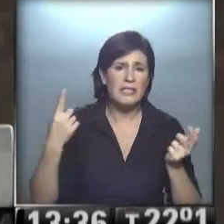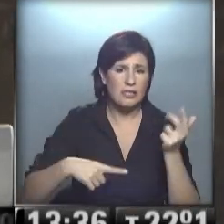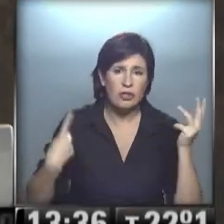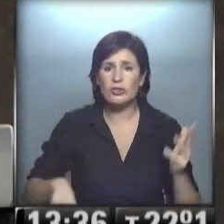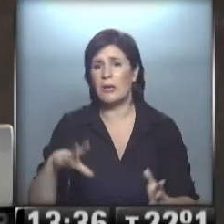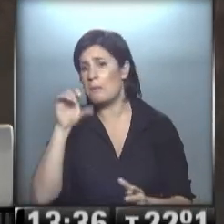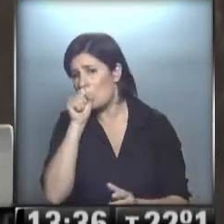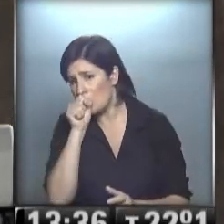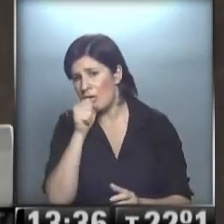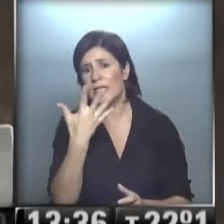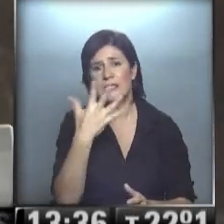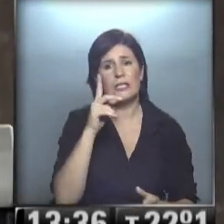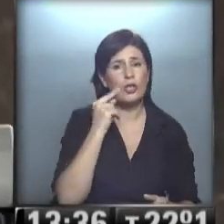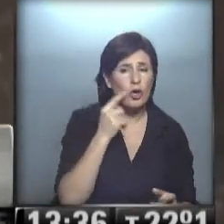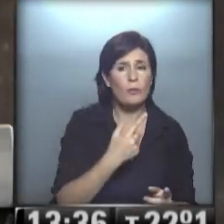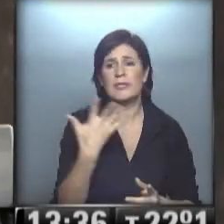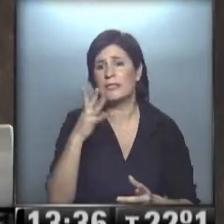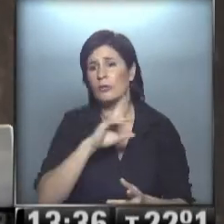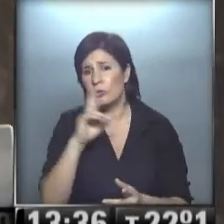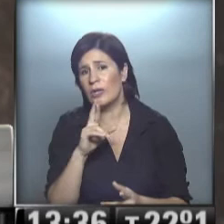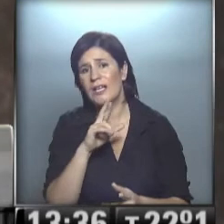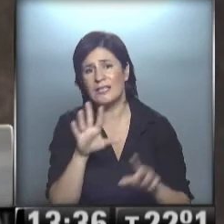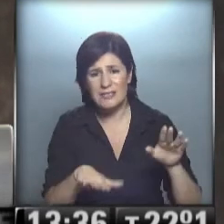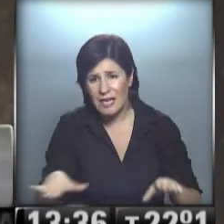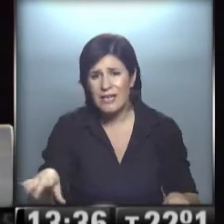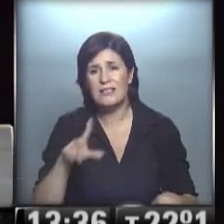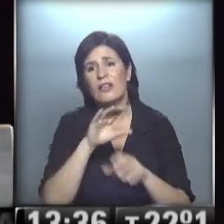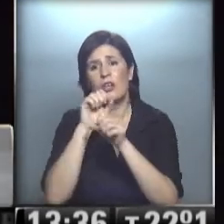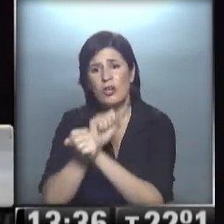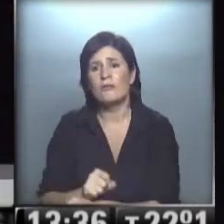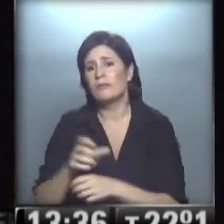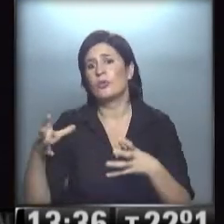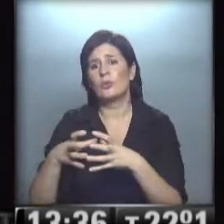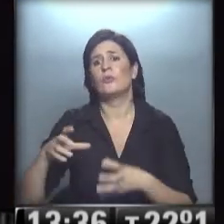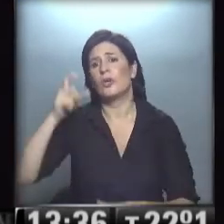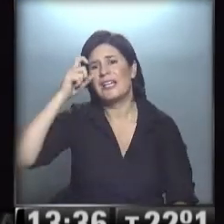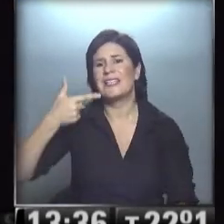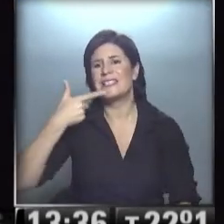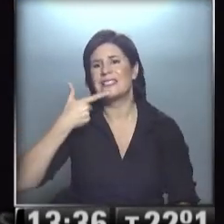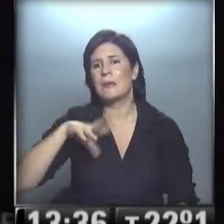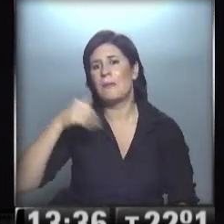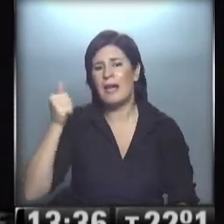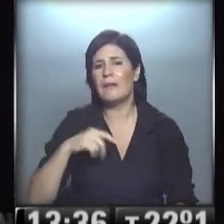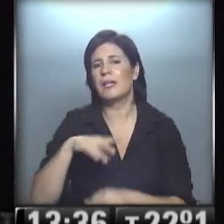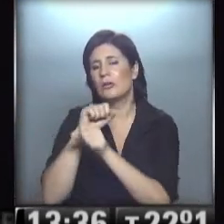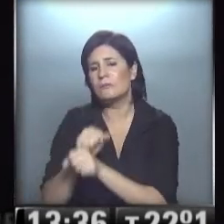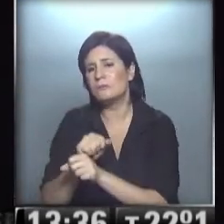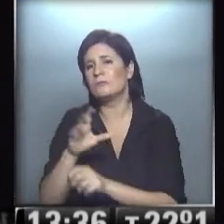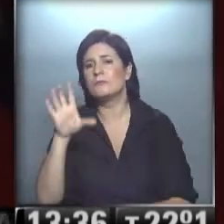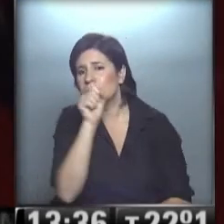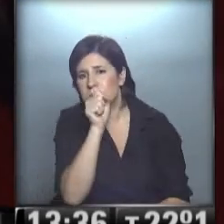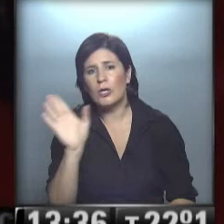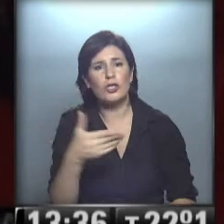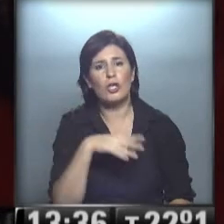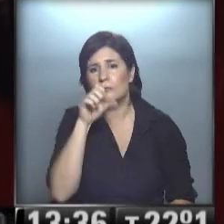otros que llegaron a la ESMA después de ser torturados y de un modo clandestino. Esto fue parte, en parte publicado y en parte ocultado. 35